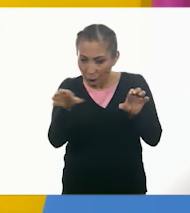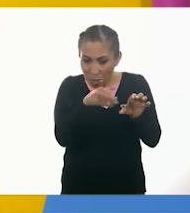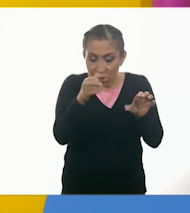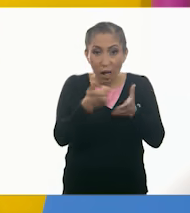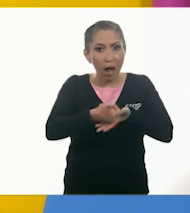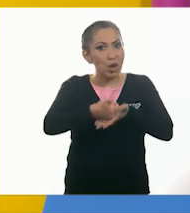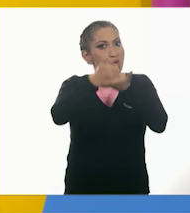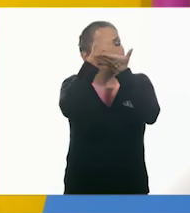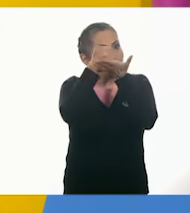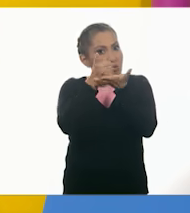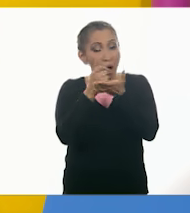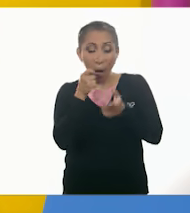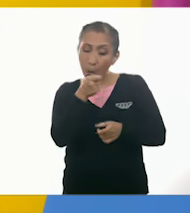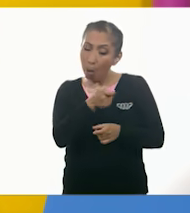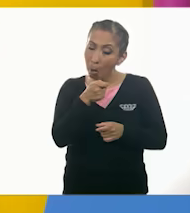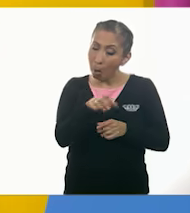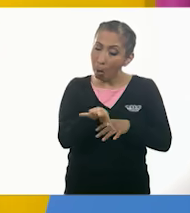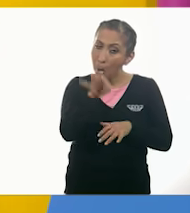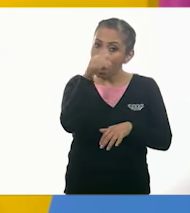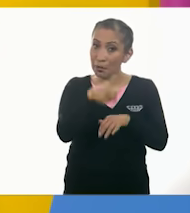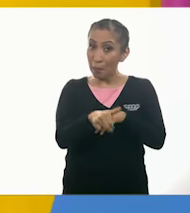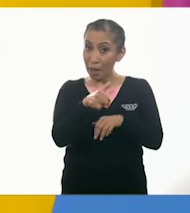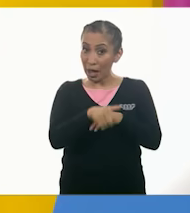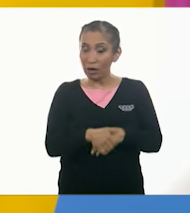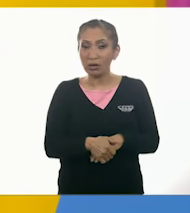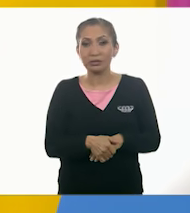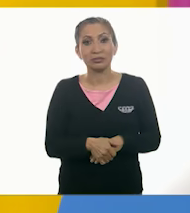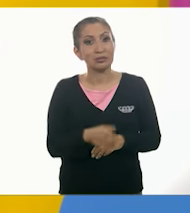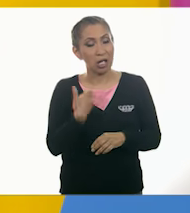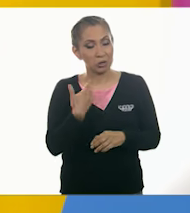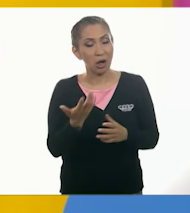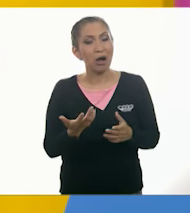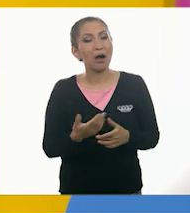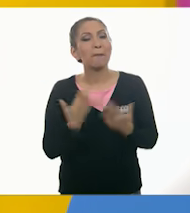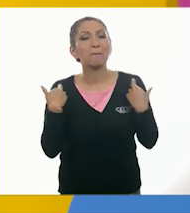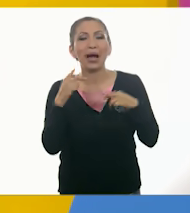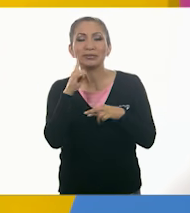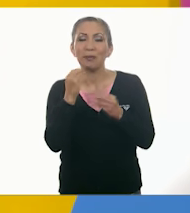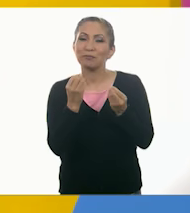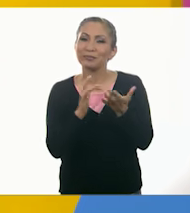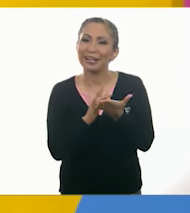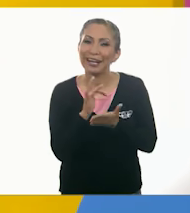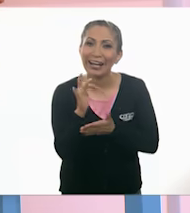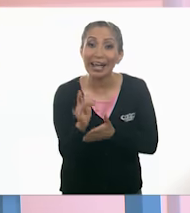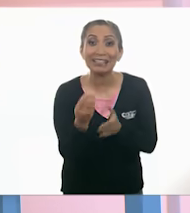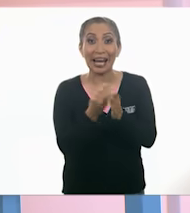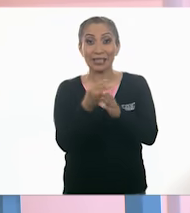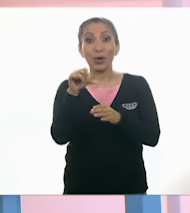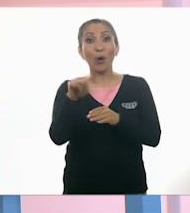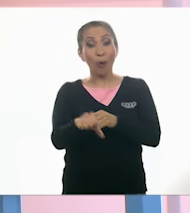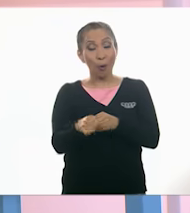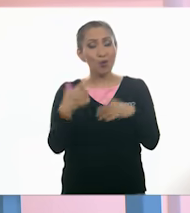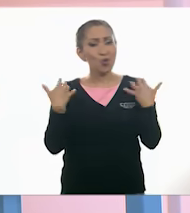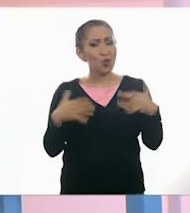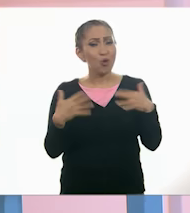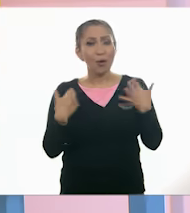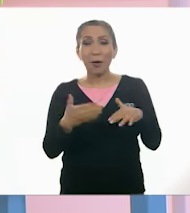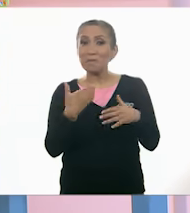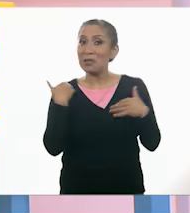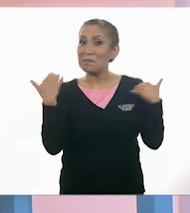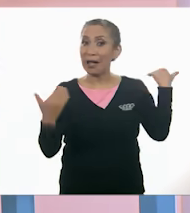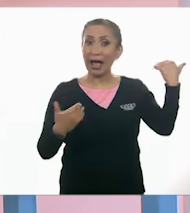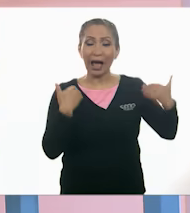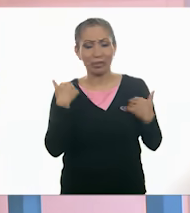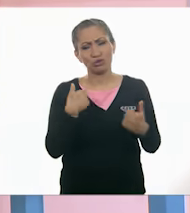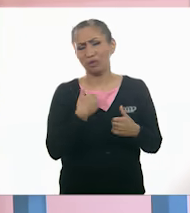una herramienta detectivesca para encontrar números. Maestra Rosalba, muchísimas gracias por la clase que hoy nos ha dado. Ha sido muy